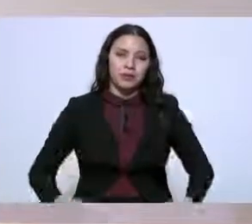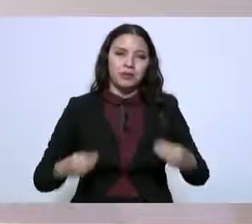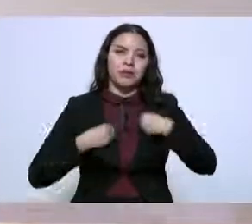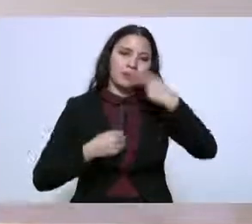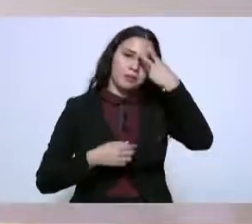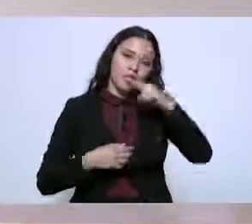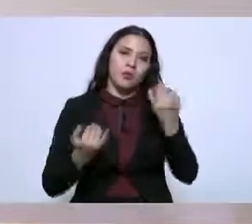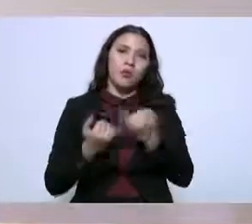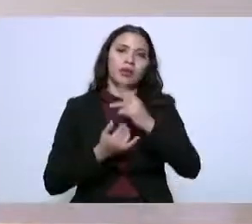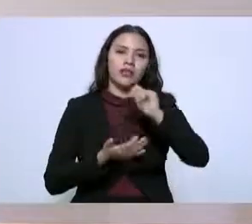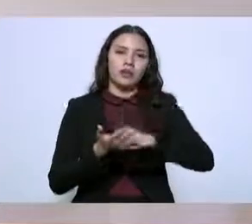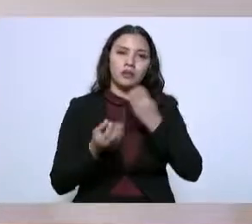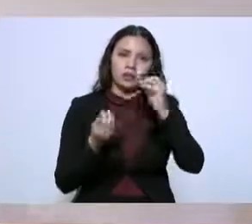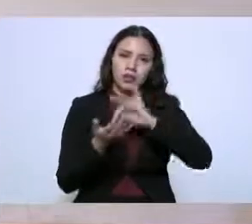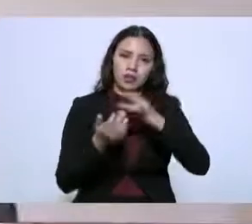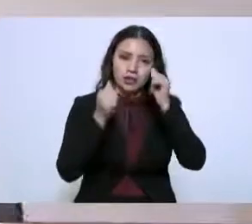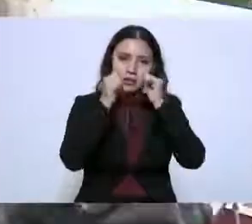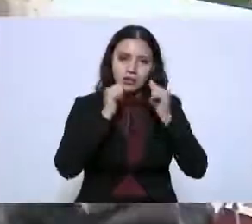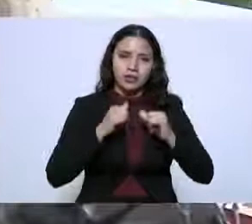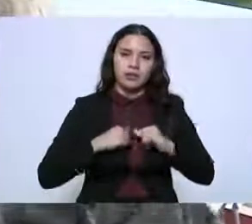tamaulipecos. Muchas gracias.